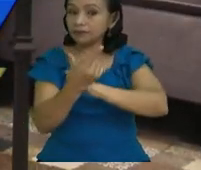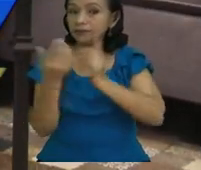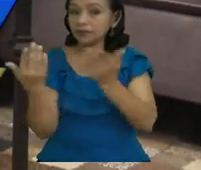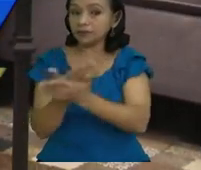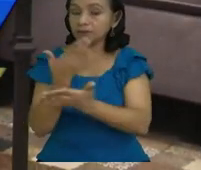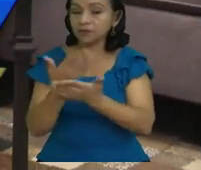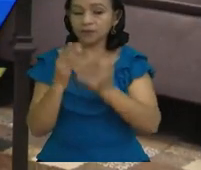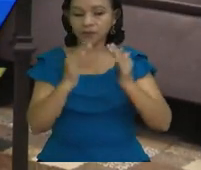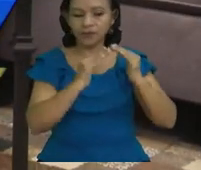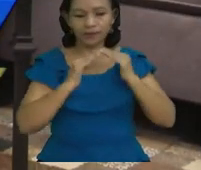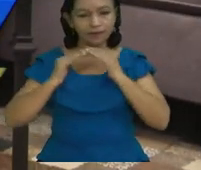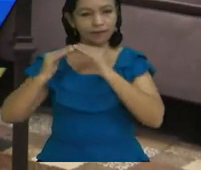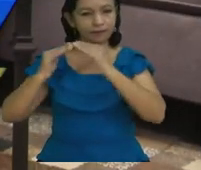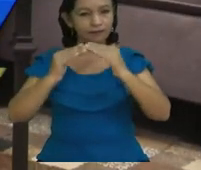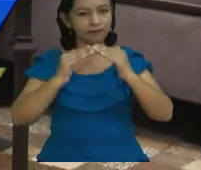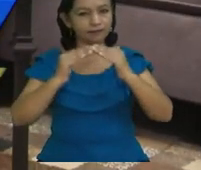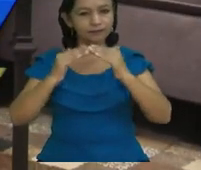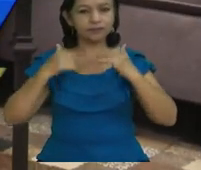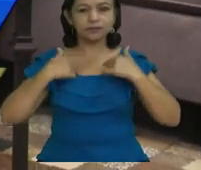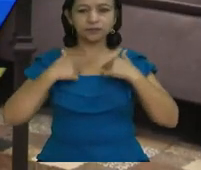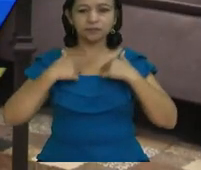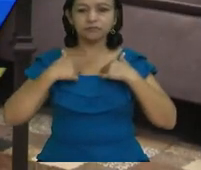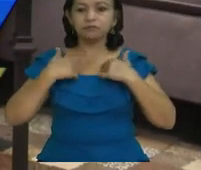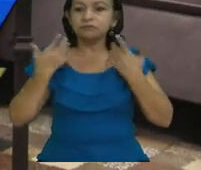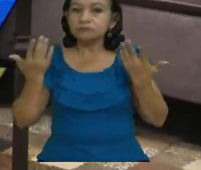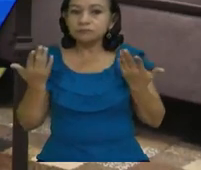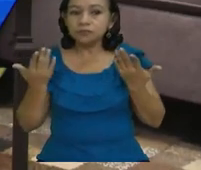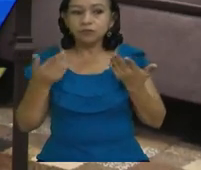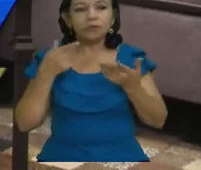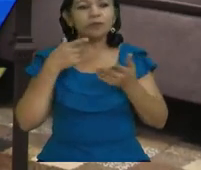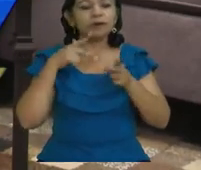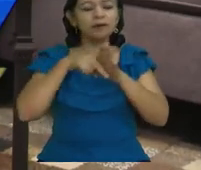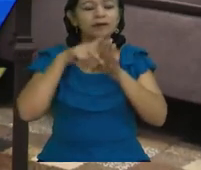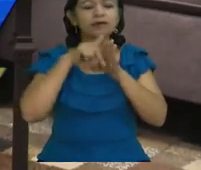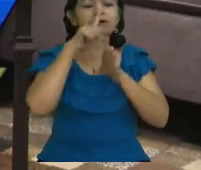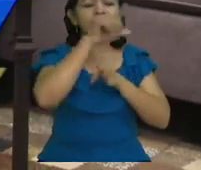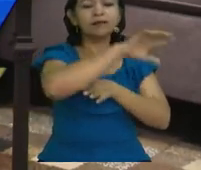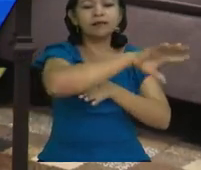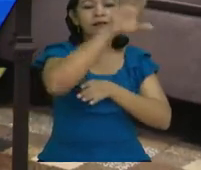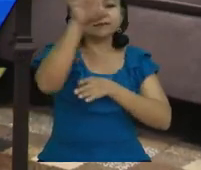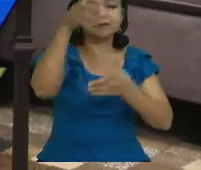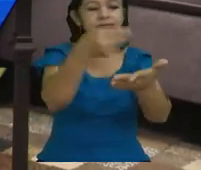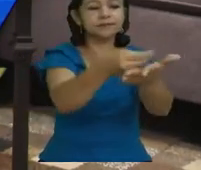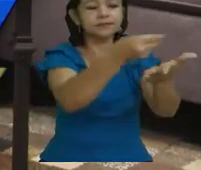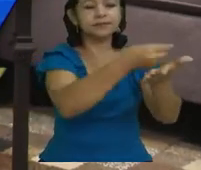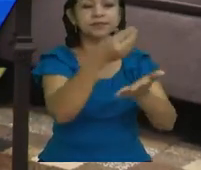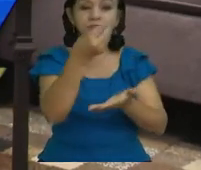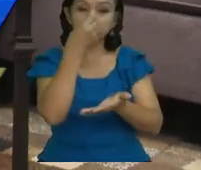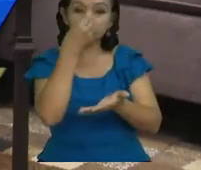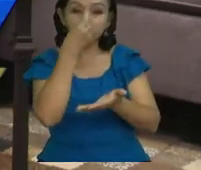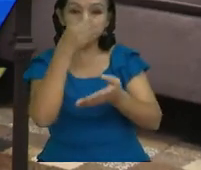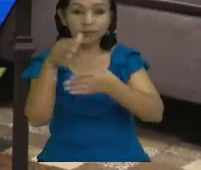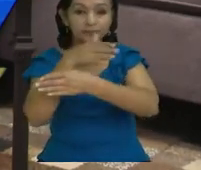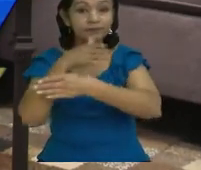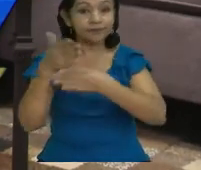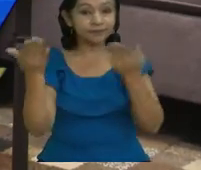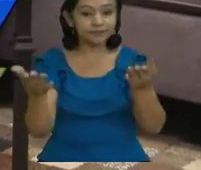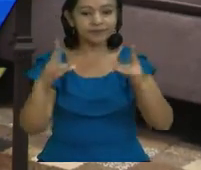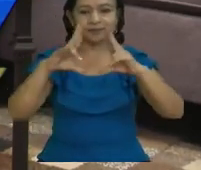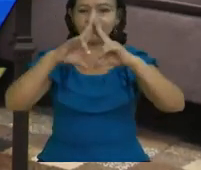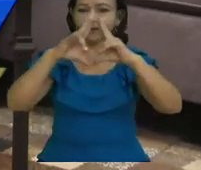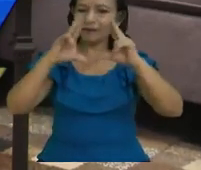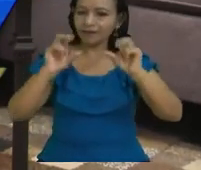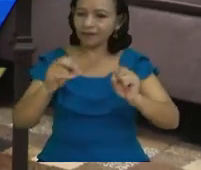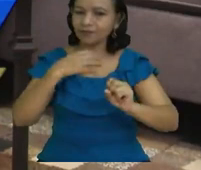nosotros en las ciudades vamos y compramos precisamente los alimentos, porque nuestro país precisamente se caracteriza por